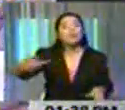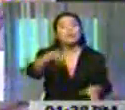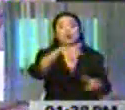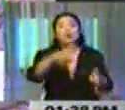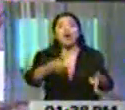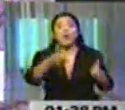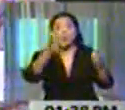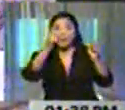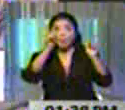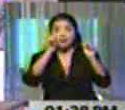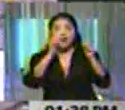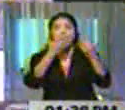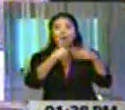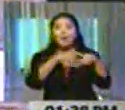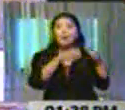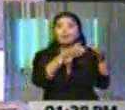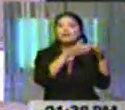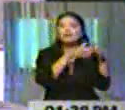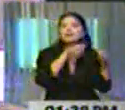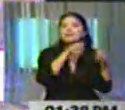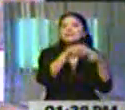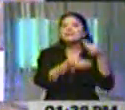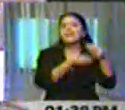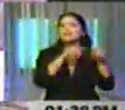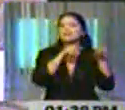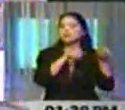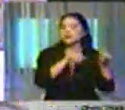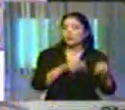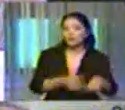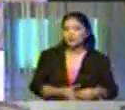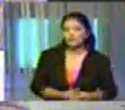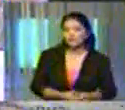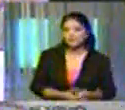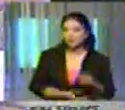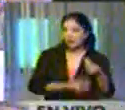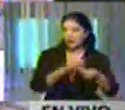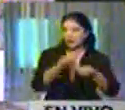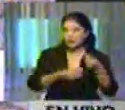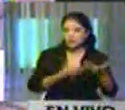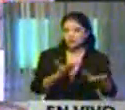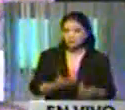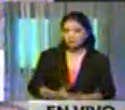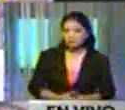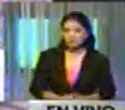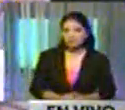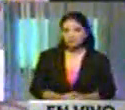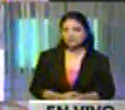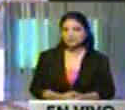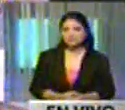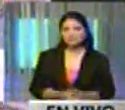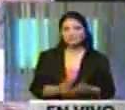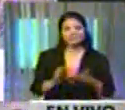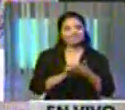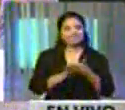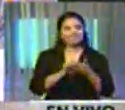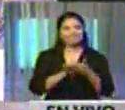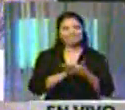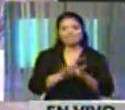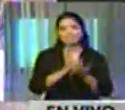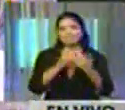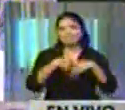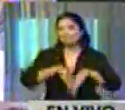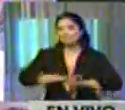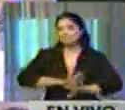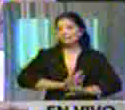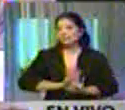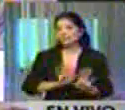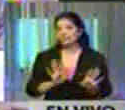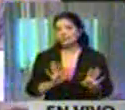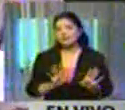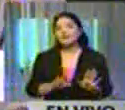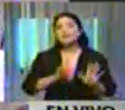a una organización política. ¿Y qué hizo esa organización política? La manchó, la embarró